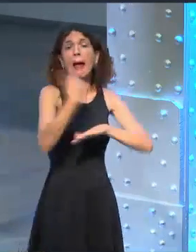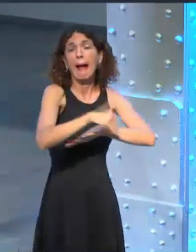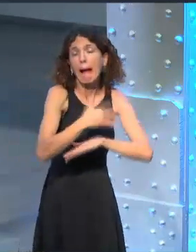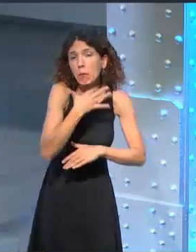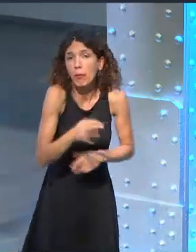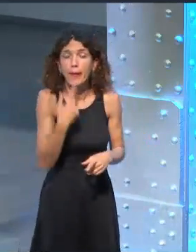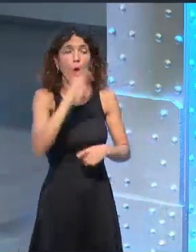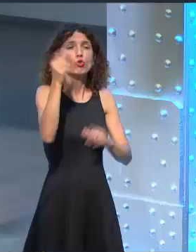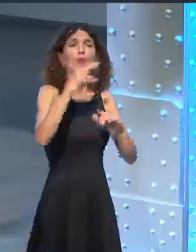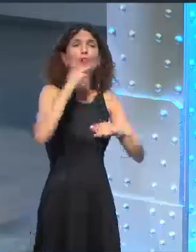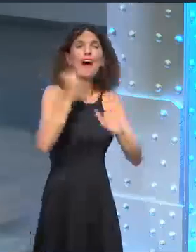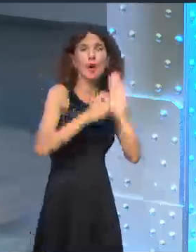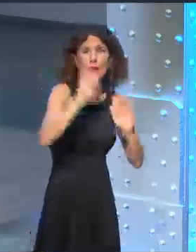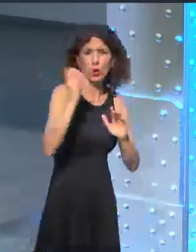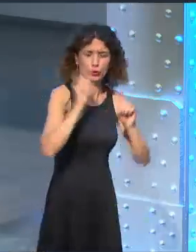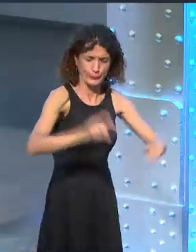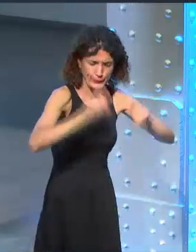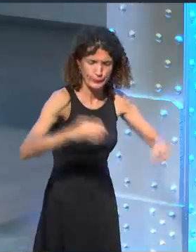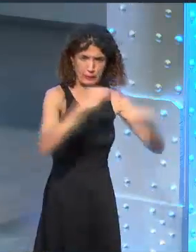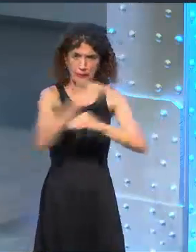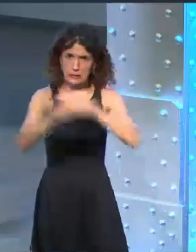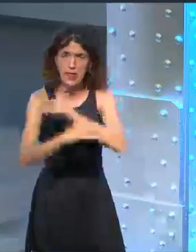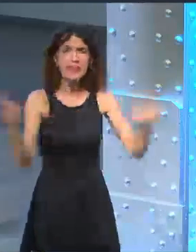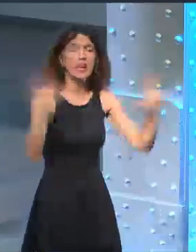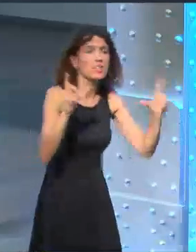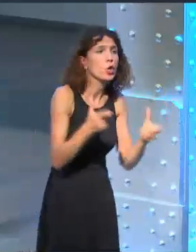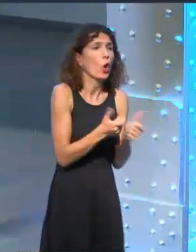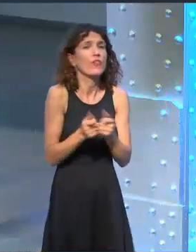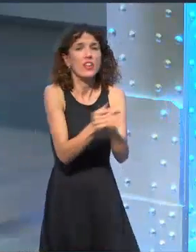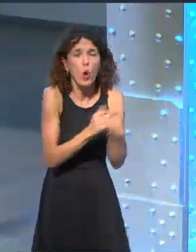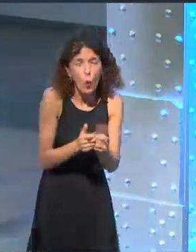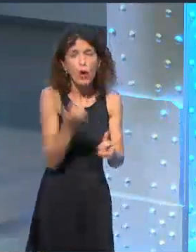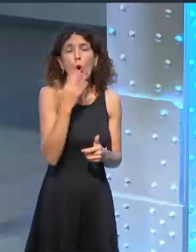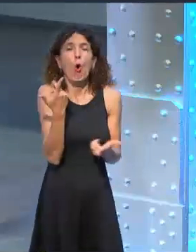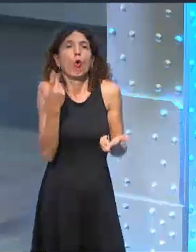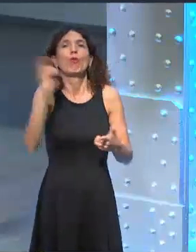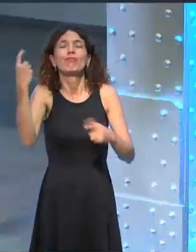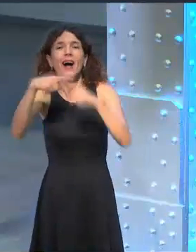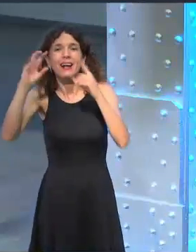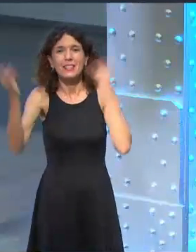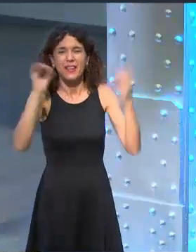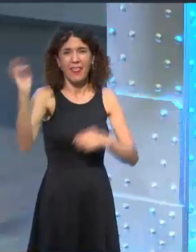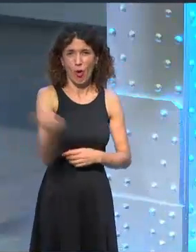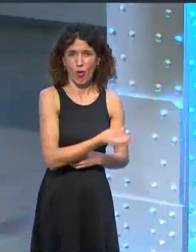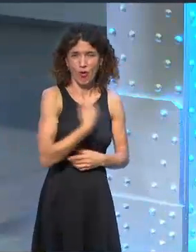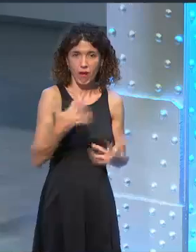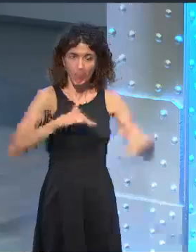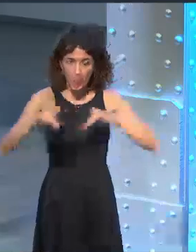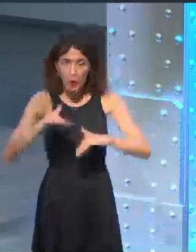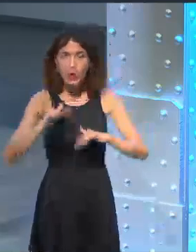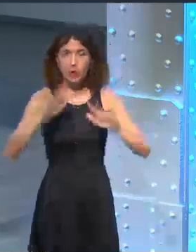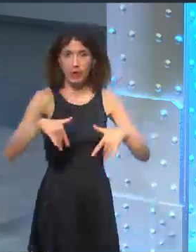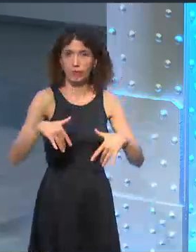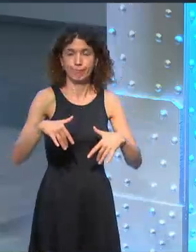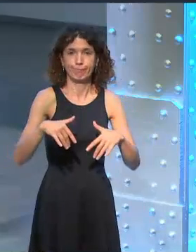calle y tengan otros, vean la televisión, estén jugando a videojuegos, estén haciendo otro tipo de acciones y